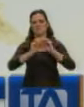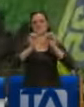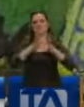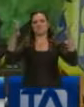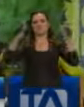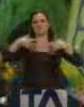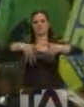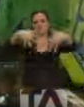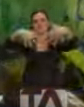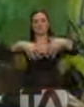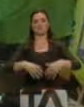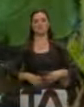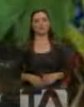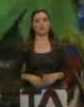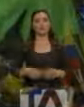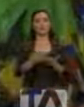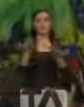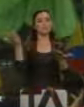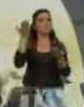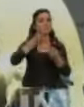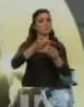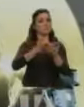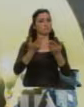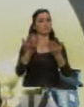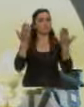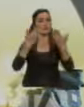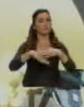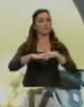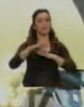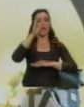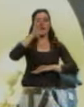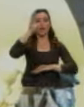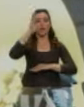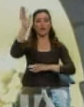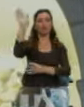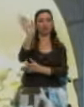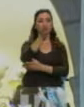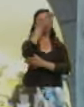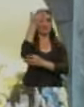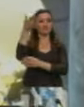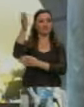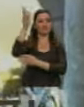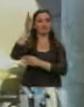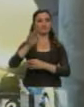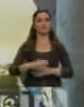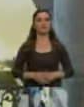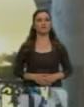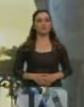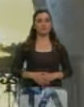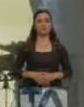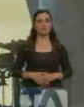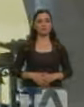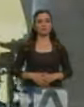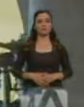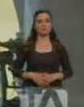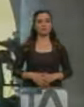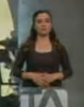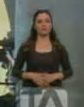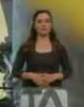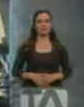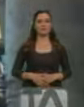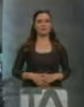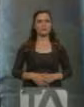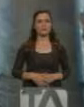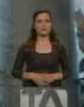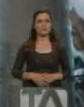compañeros. Una presentación que terminó como empezó, con cantos y bandera. Nelson Carrera, 24